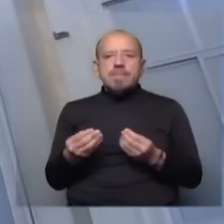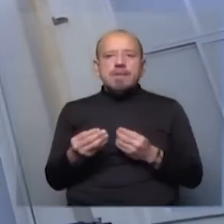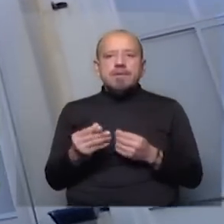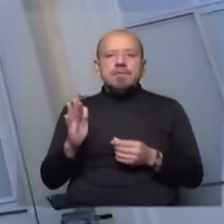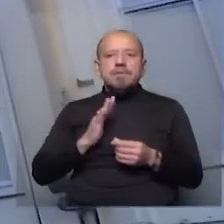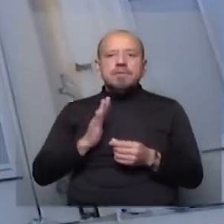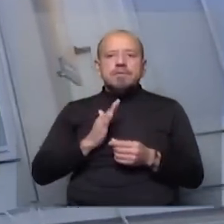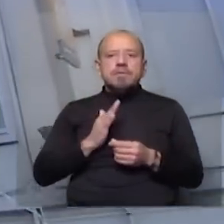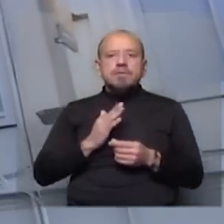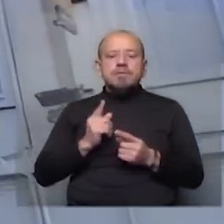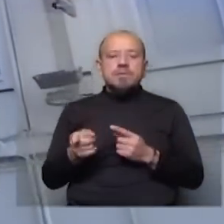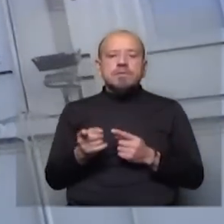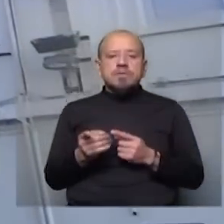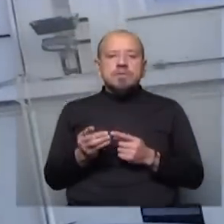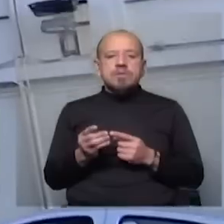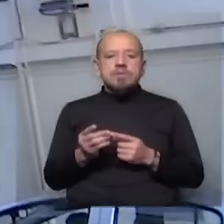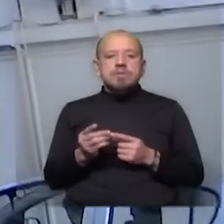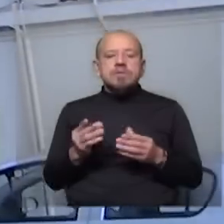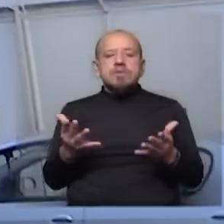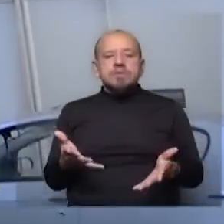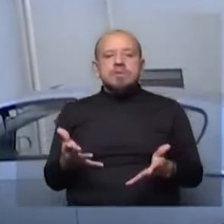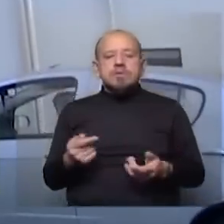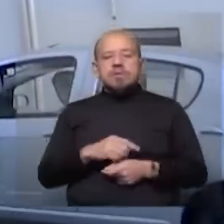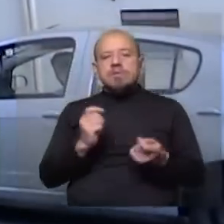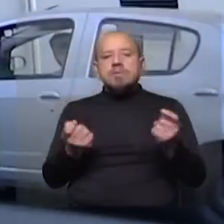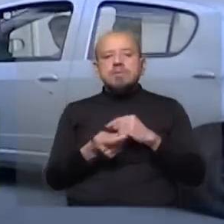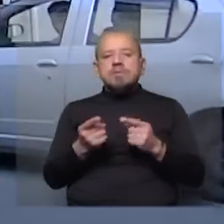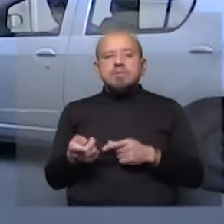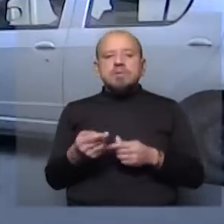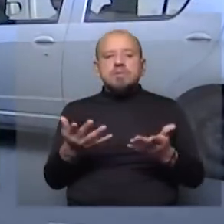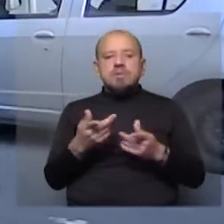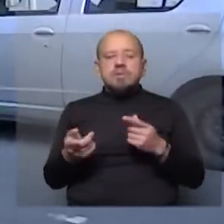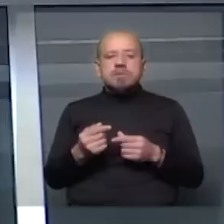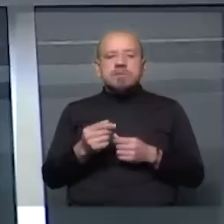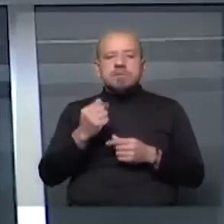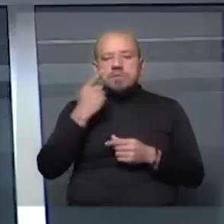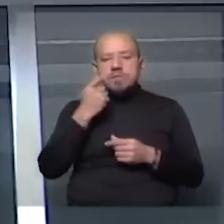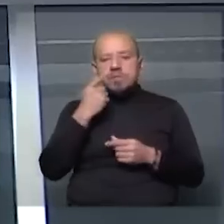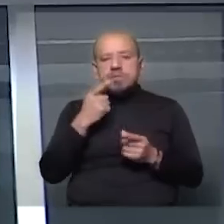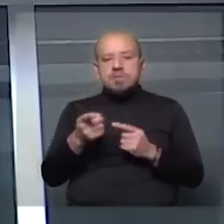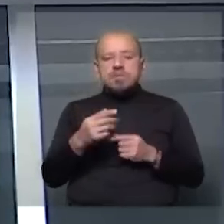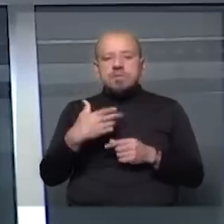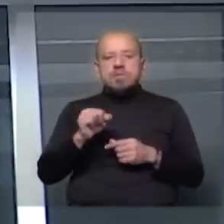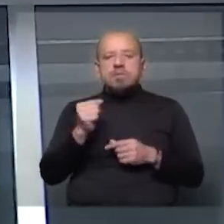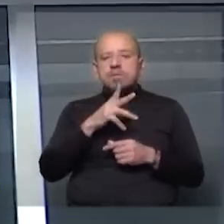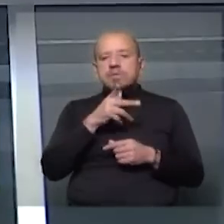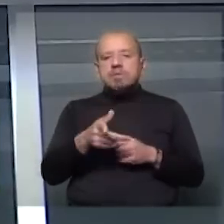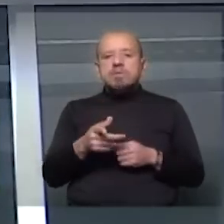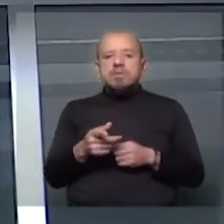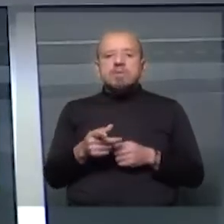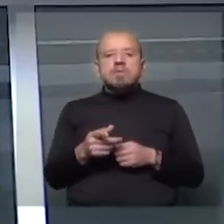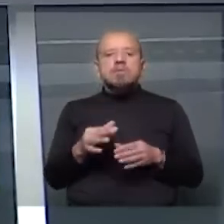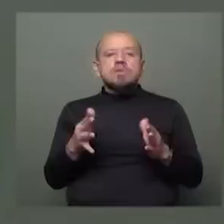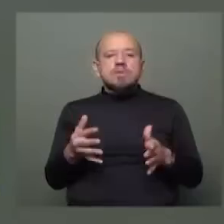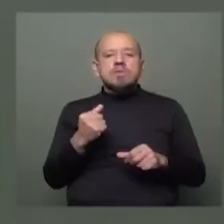mujeres en general Aunque ahora ha cambiado un poquito somos las que acompañamos a los padres y las que llevamos a los hijos y viendo también